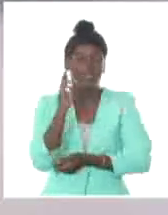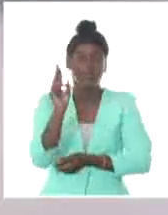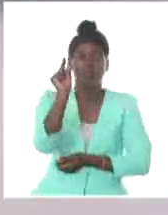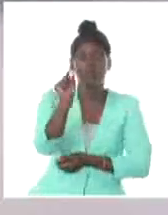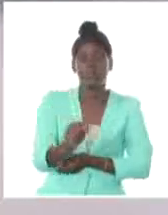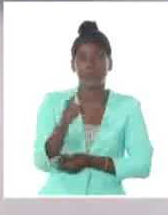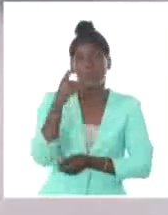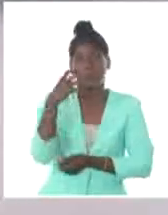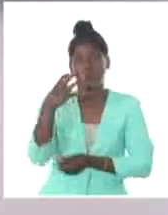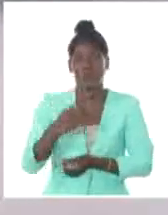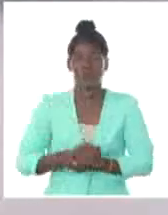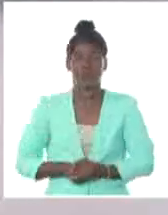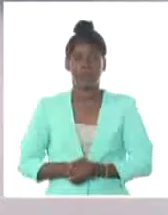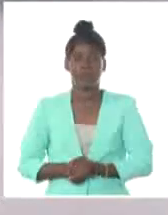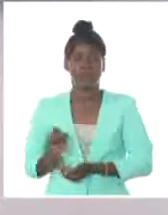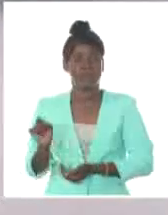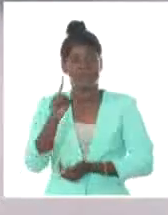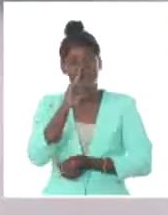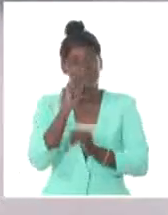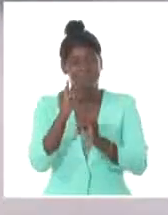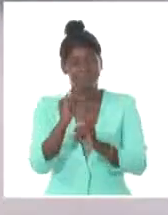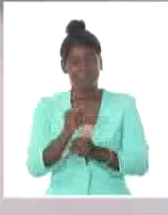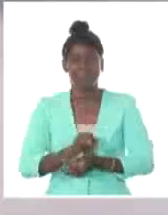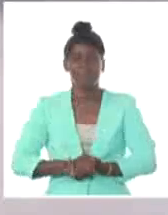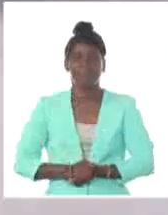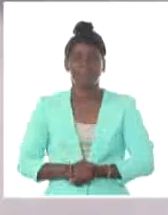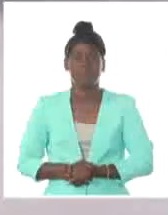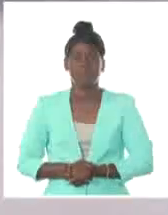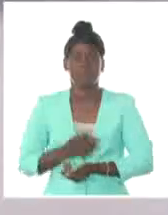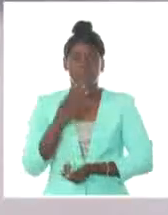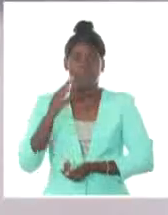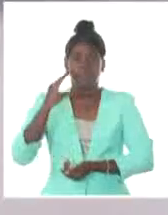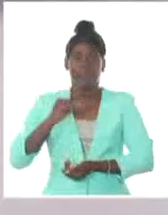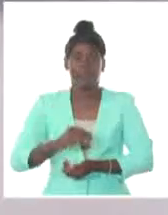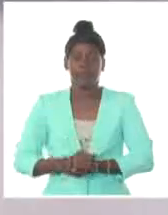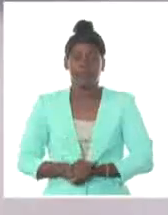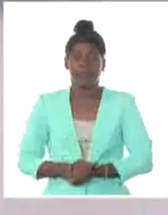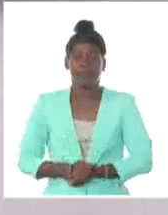y textos de Enrique. Con esta información me despido. Tenga usted muy buenas noches.